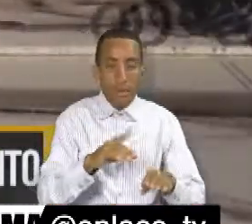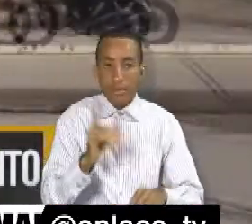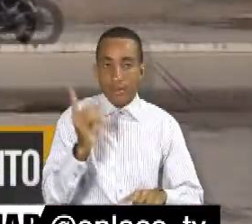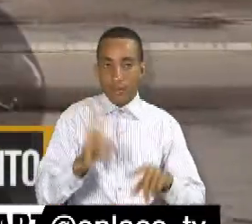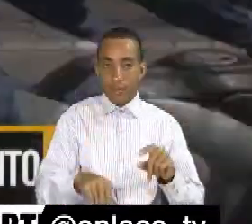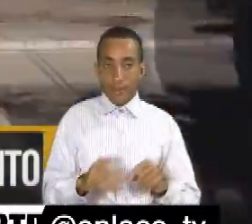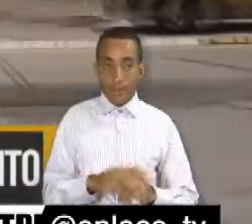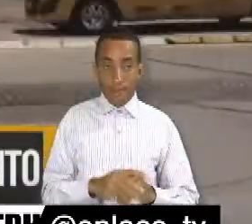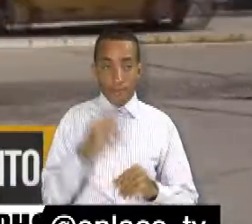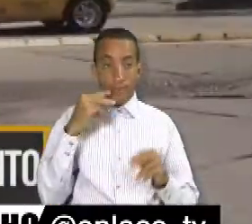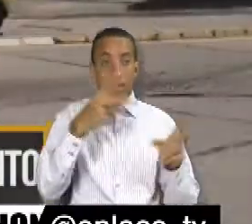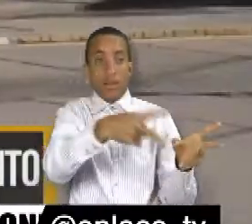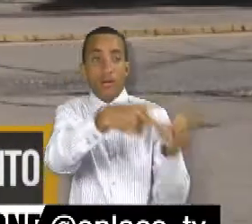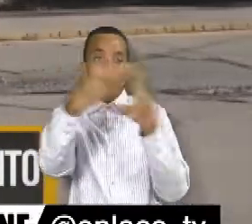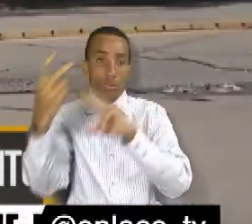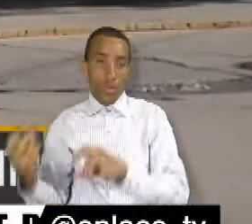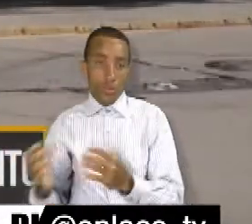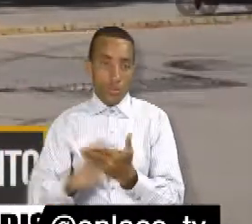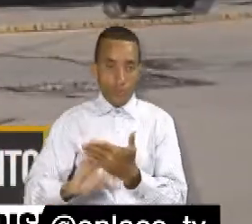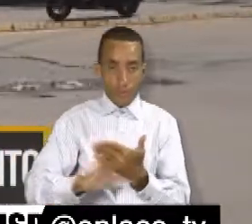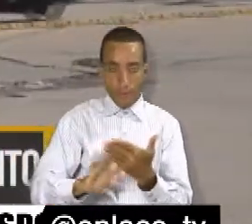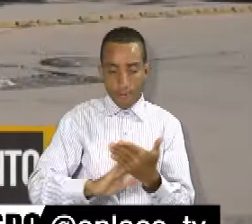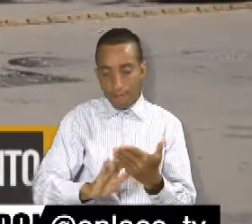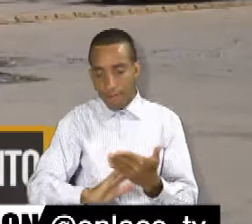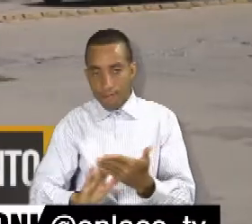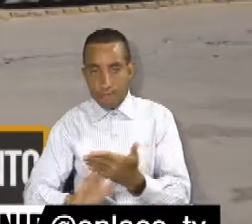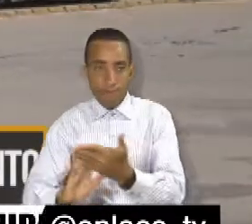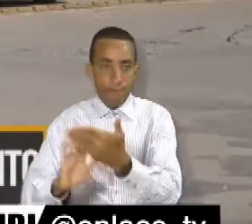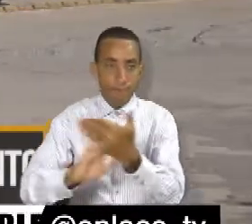en el puente elevado están relacionadas con el mejoramiento de la capa